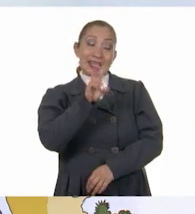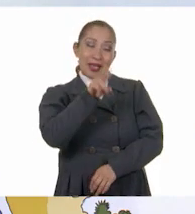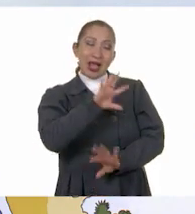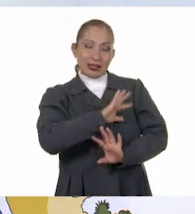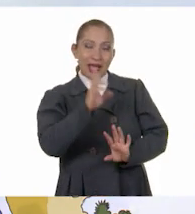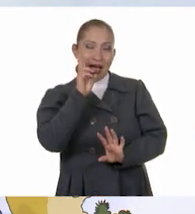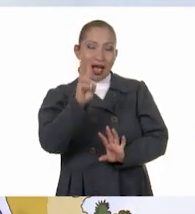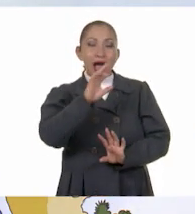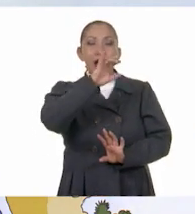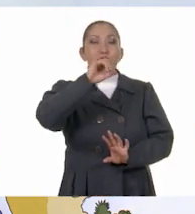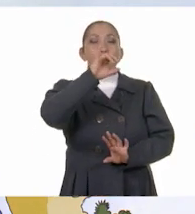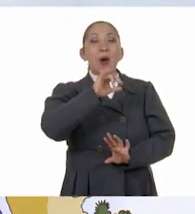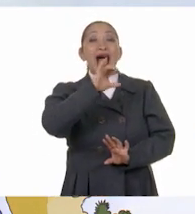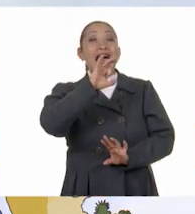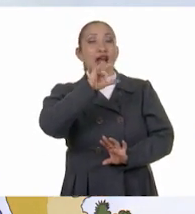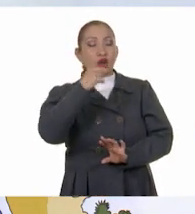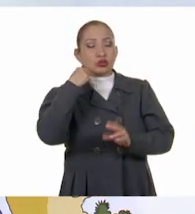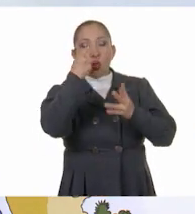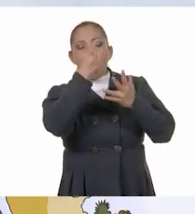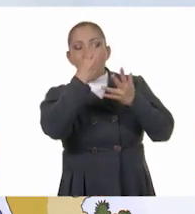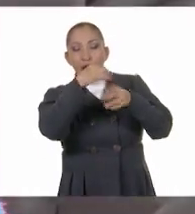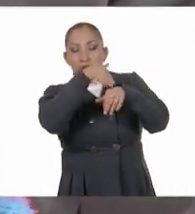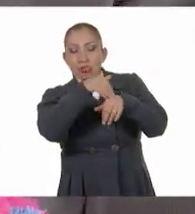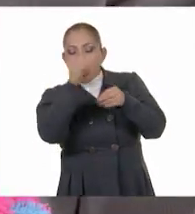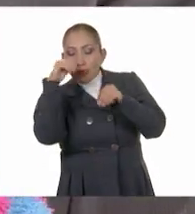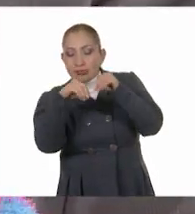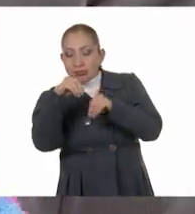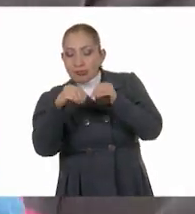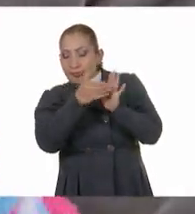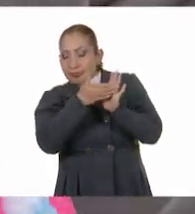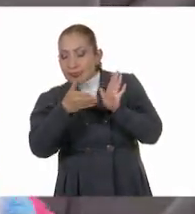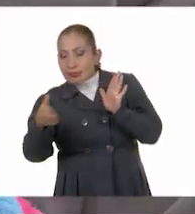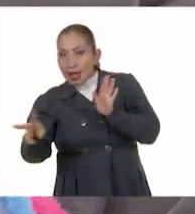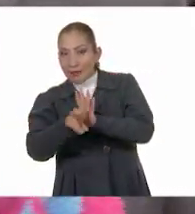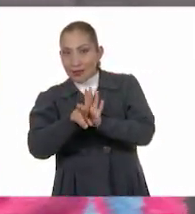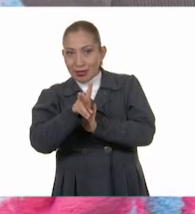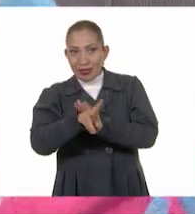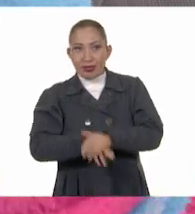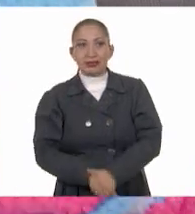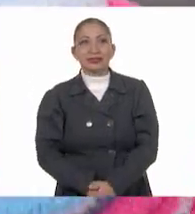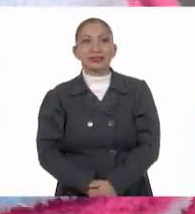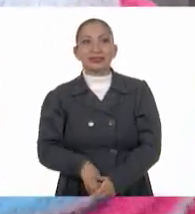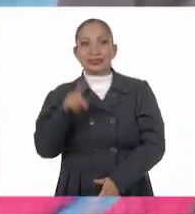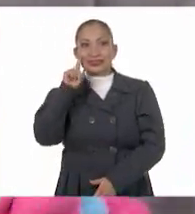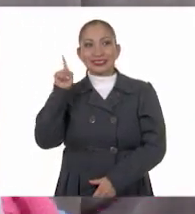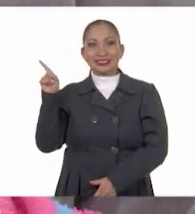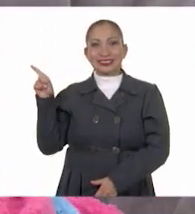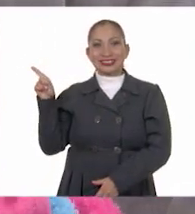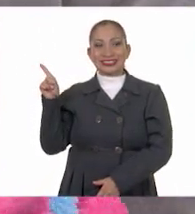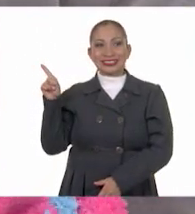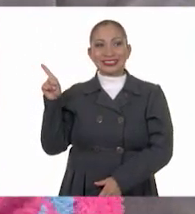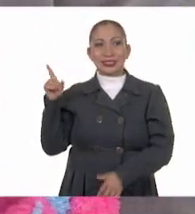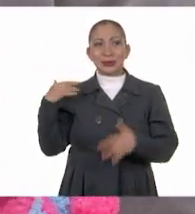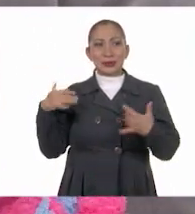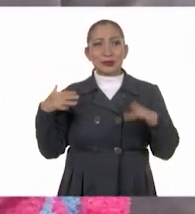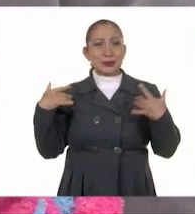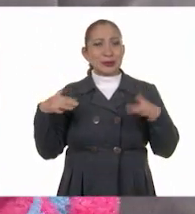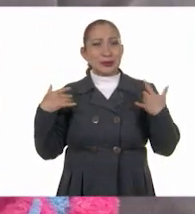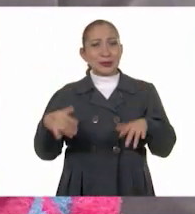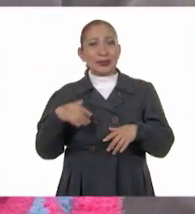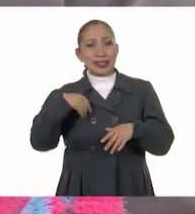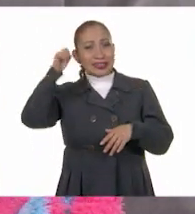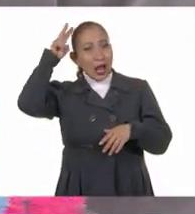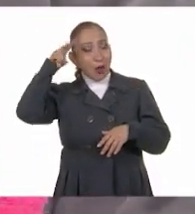realidad ya vimos que Juan Carlos fue siguiendo puntualmente mientras corría el video. Y miren cómo está quedando. ¡Mira,